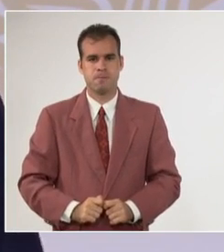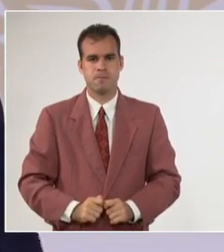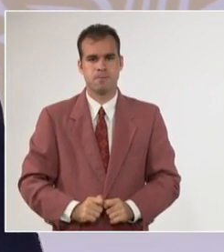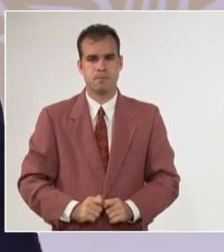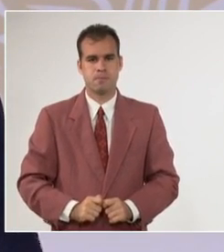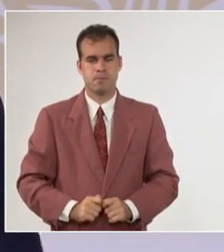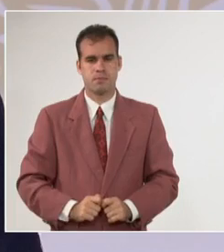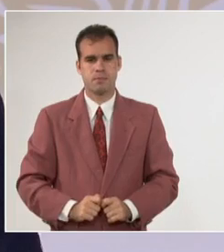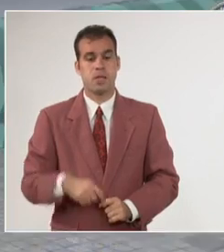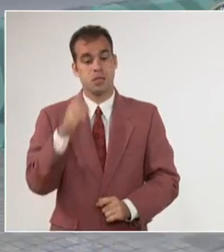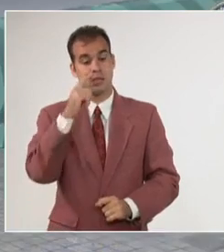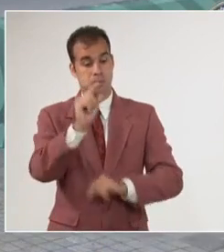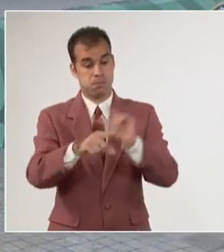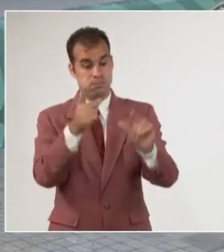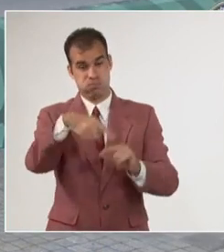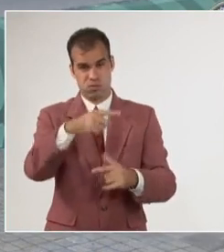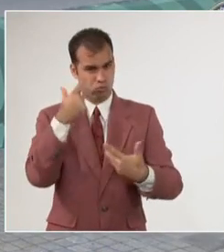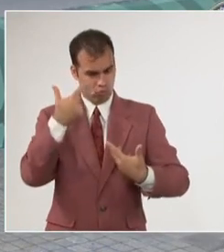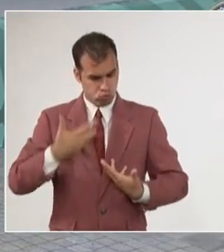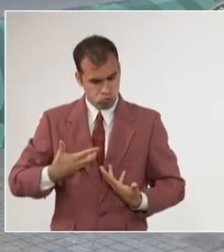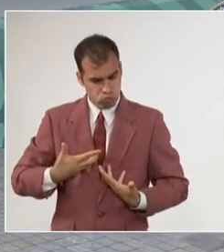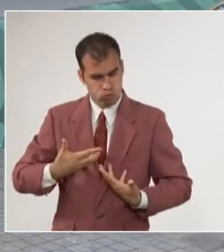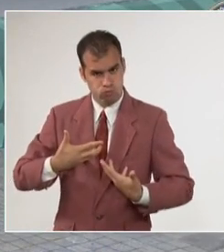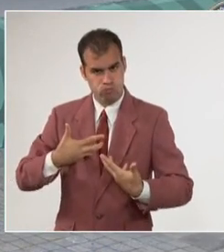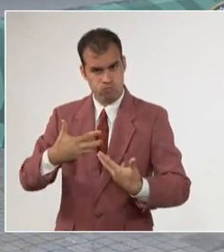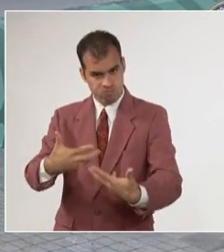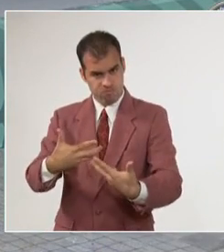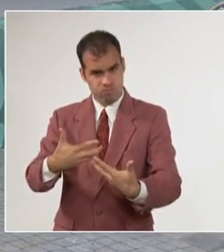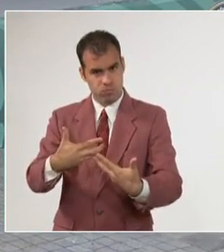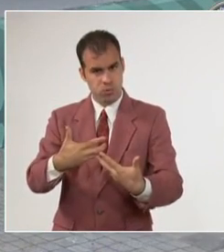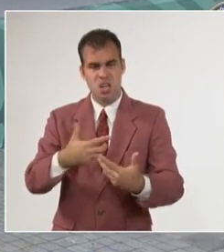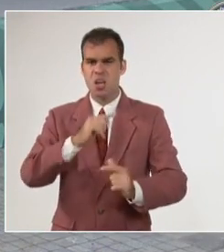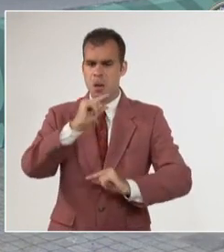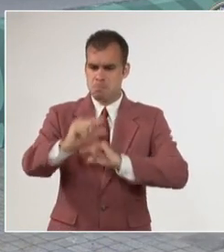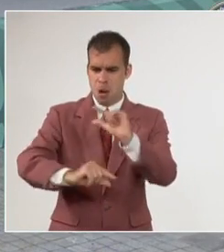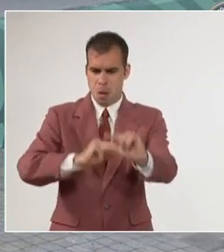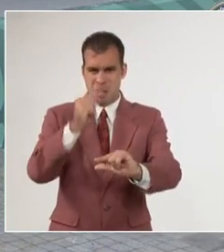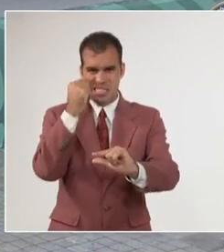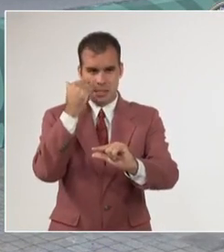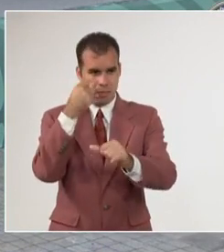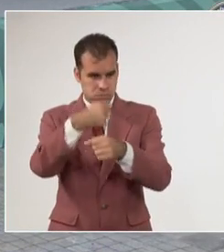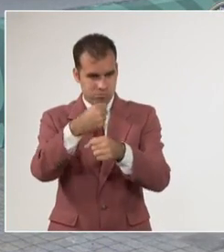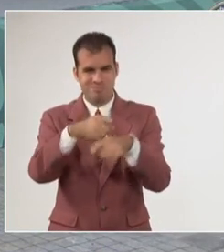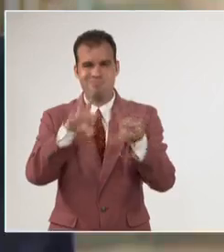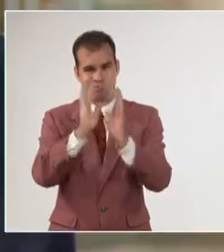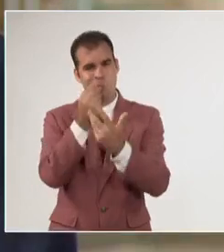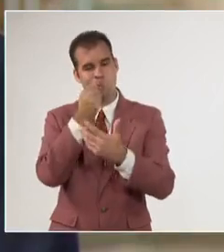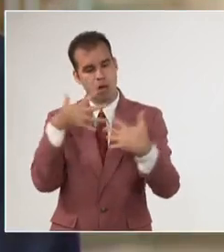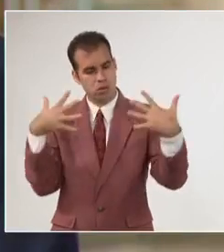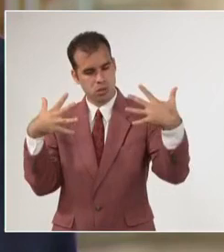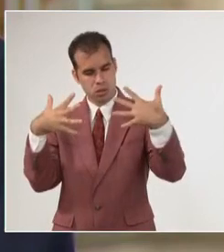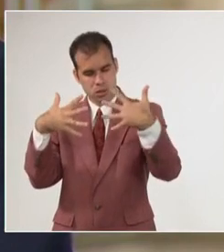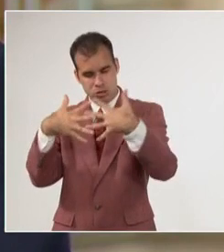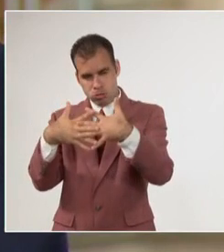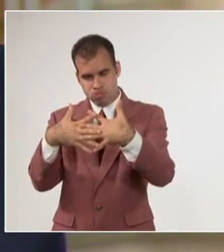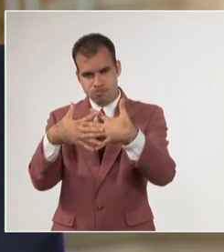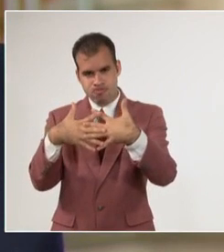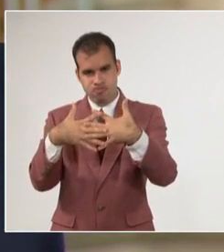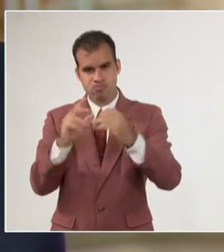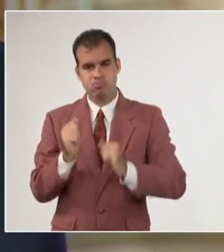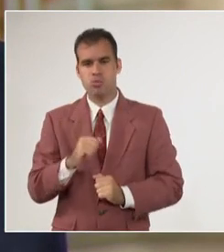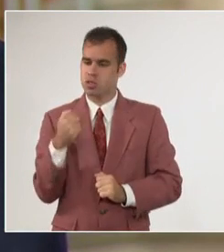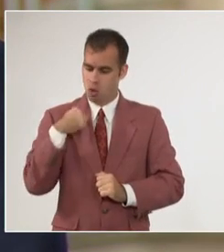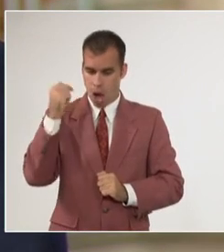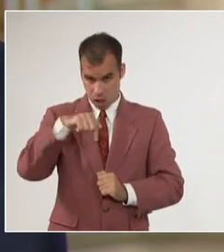y energías, alma y corazón a alimentar esa hermandad con la ternura de los pueblos. Rindo tributo